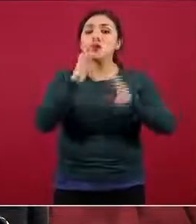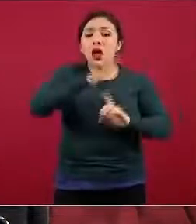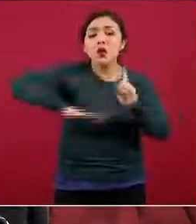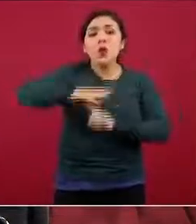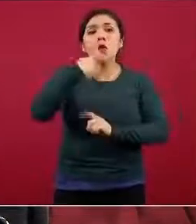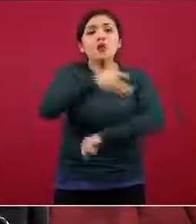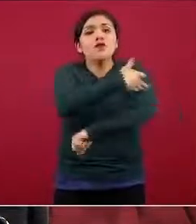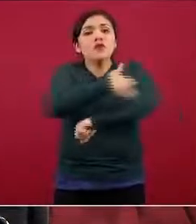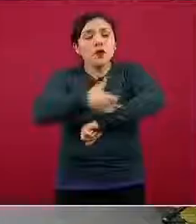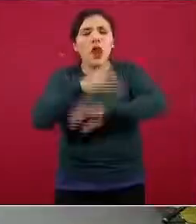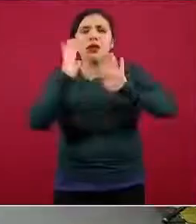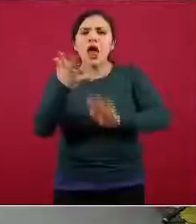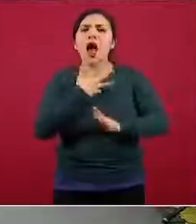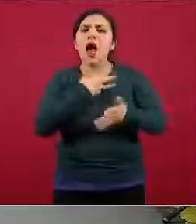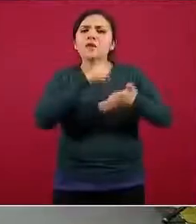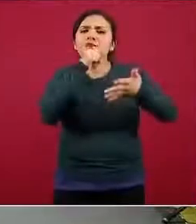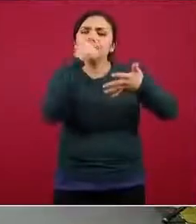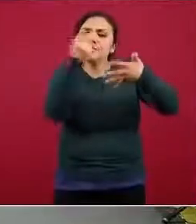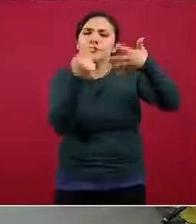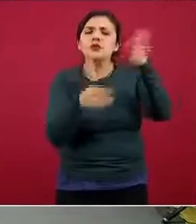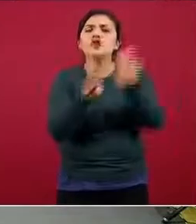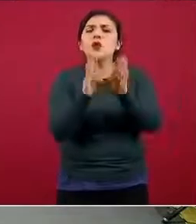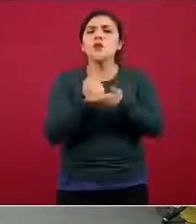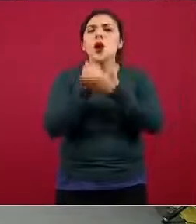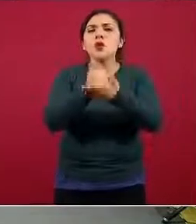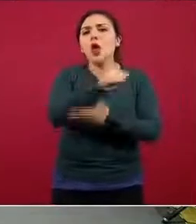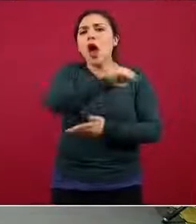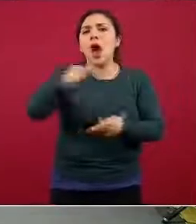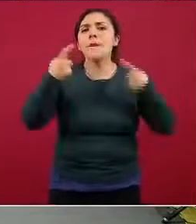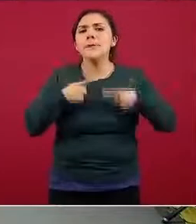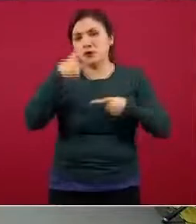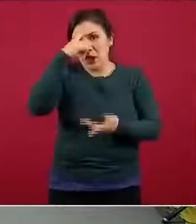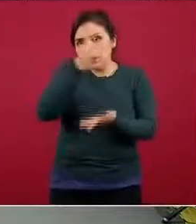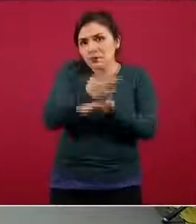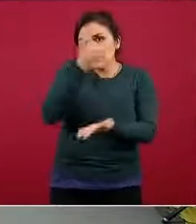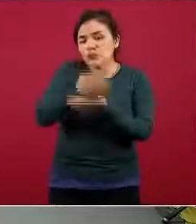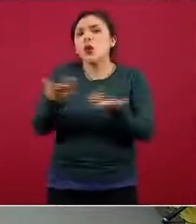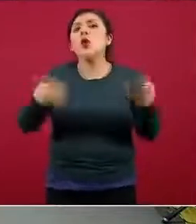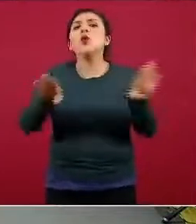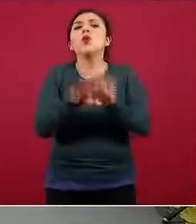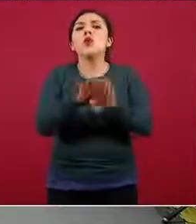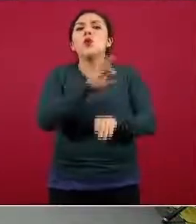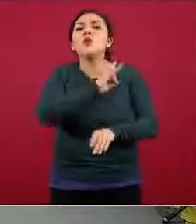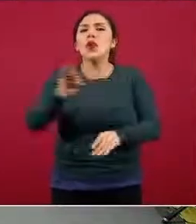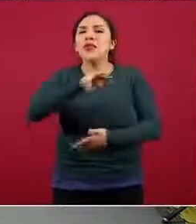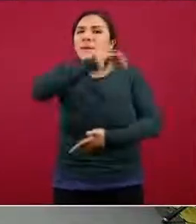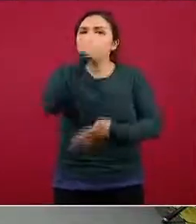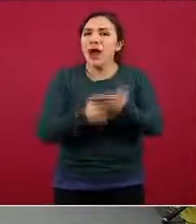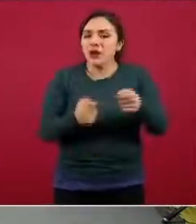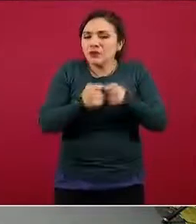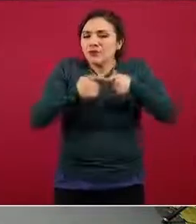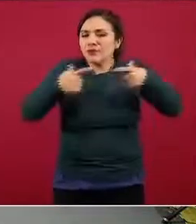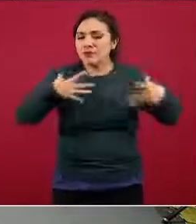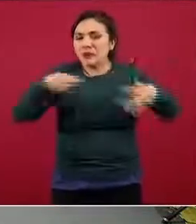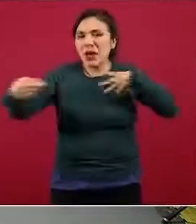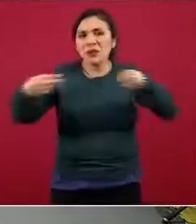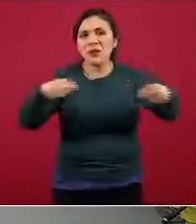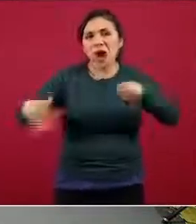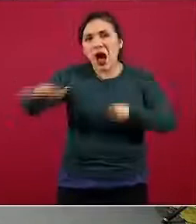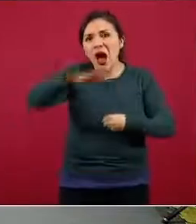han puesto guías para tratar de ayudar a la población a identificar la forma en disminuir la